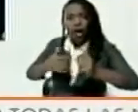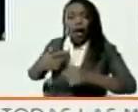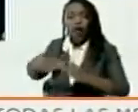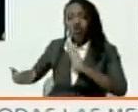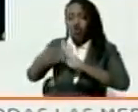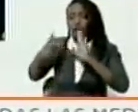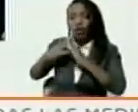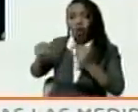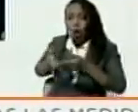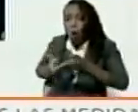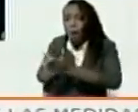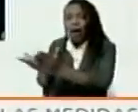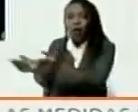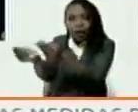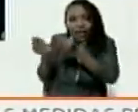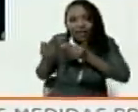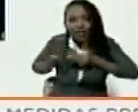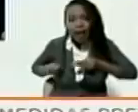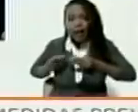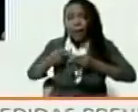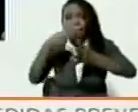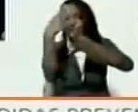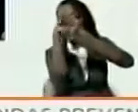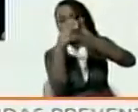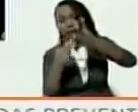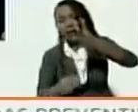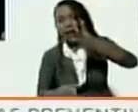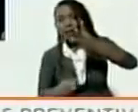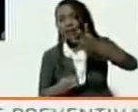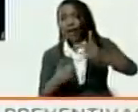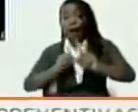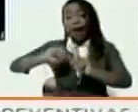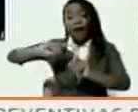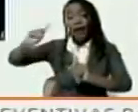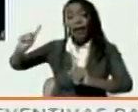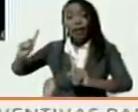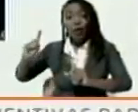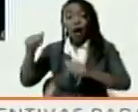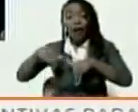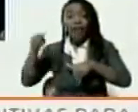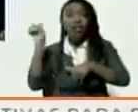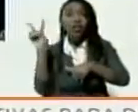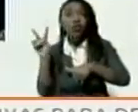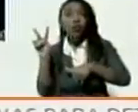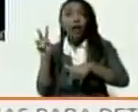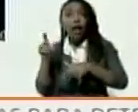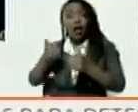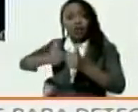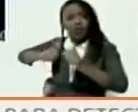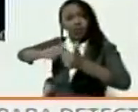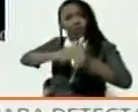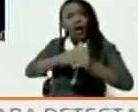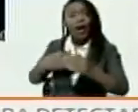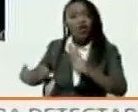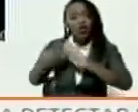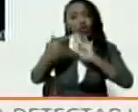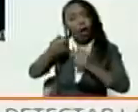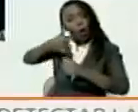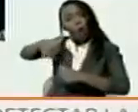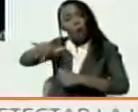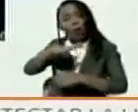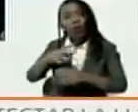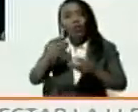todos los barcos que traigan productos energéticos a Venezuela. La persecución contra los barcos de